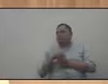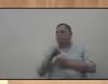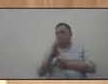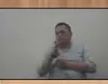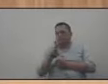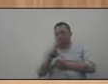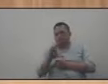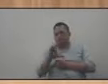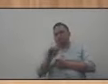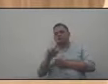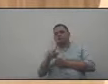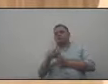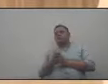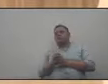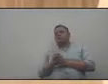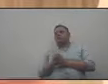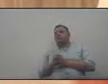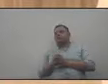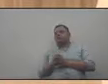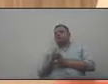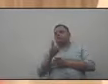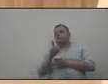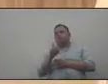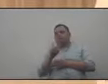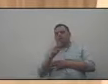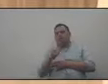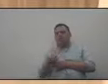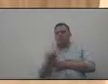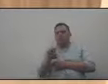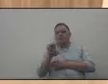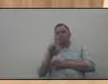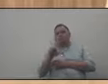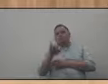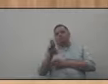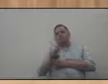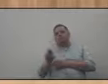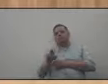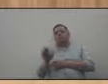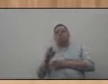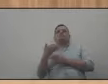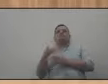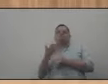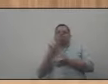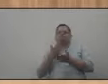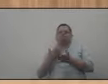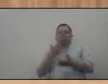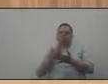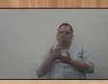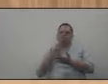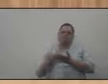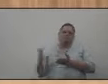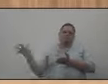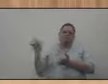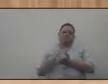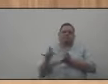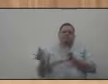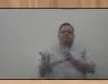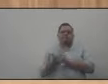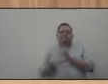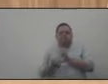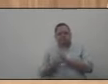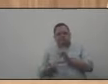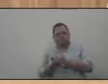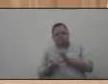Pecas, doña Luz Estela, gracias por la compañía, gracias